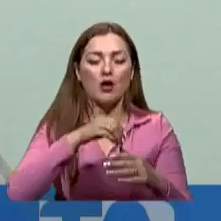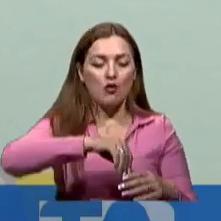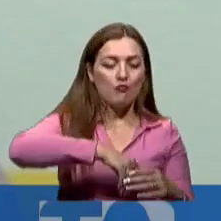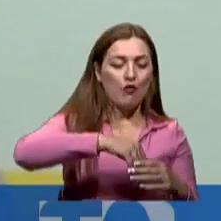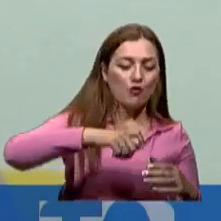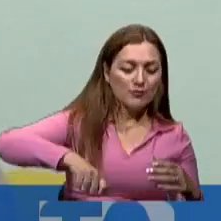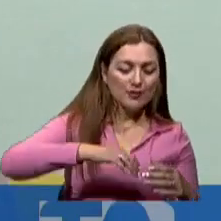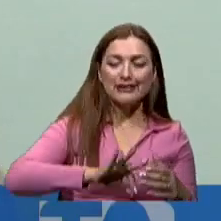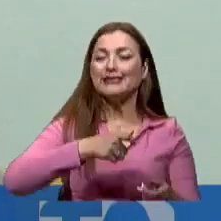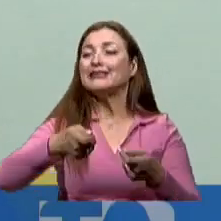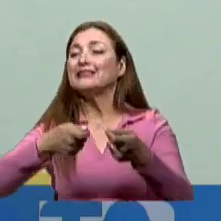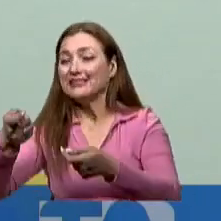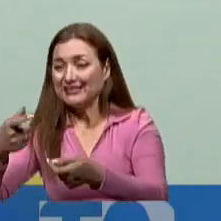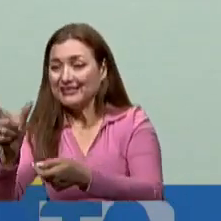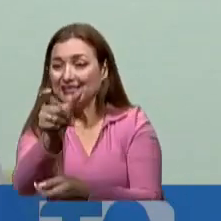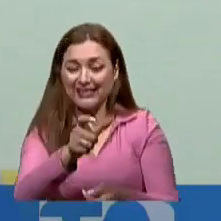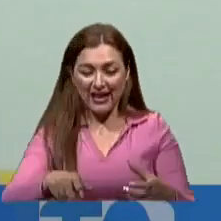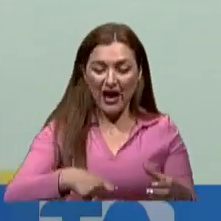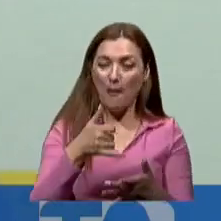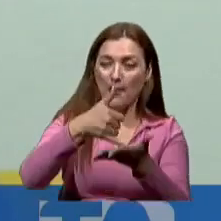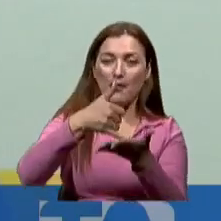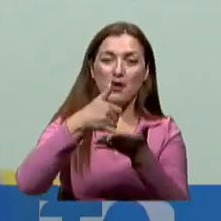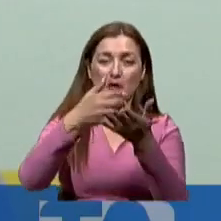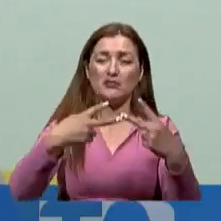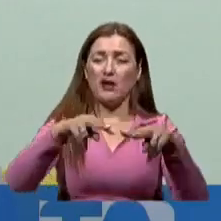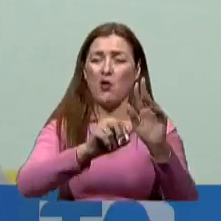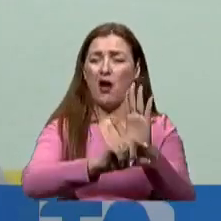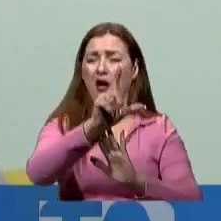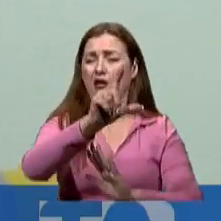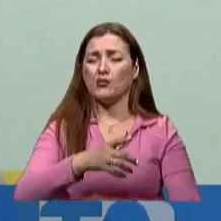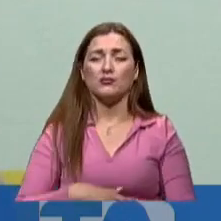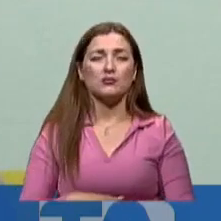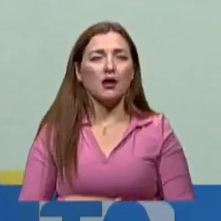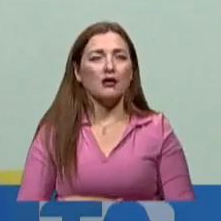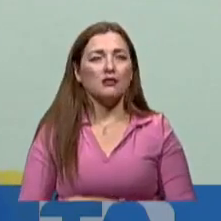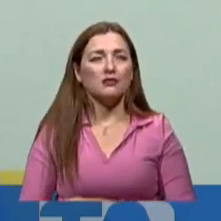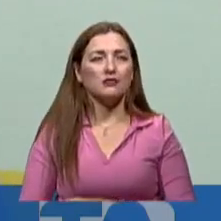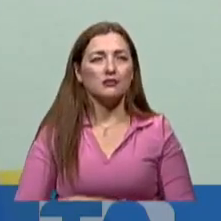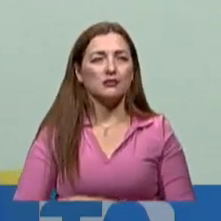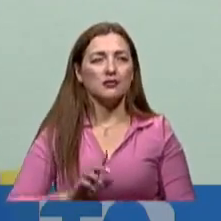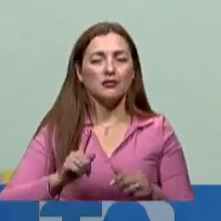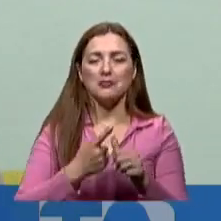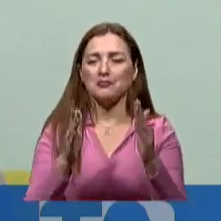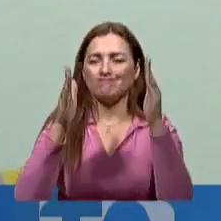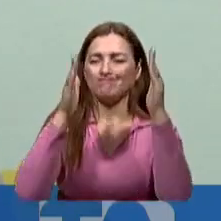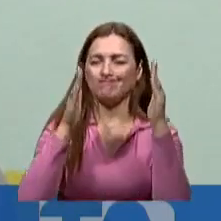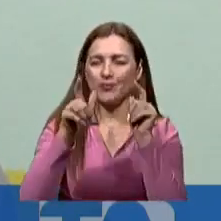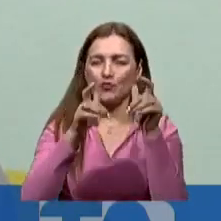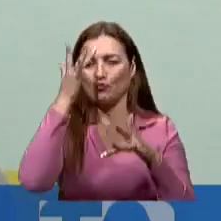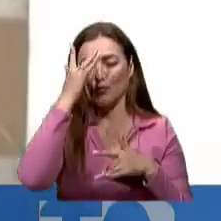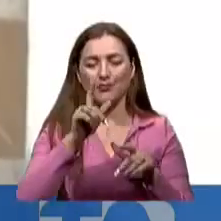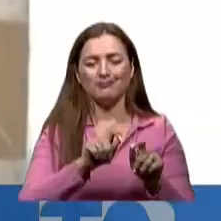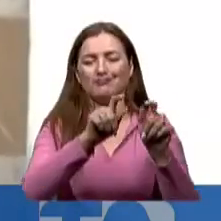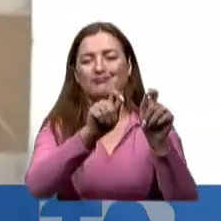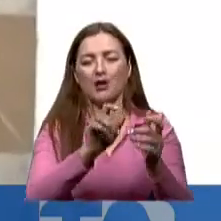sorteos que hacemos nuestras familias porque son muy costosas Entonces se debería priorizar a los pacientes con